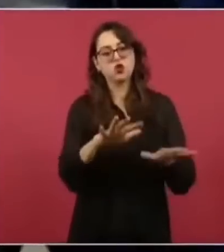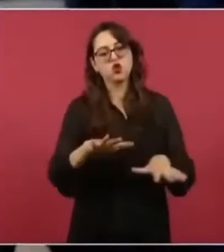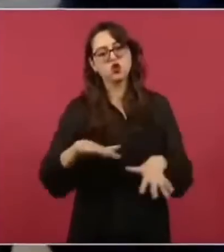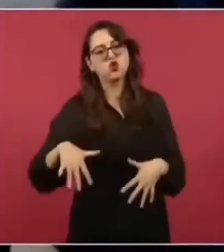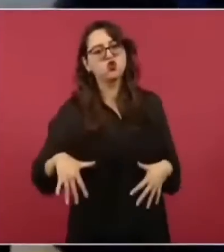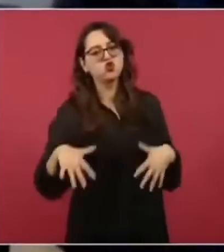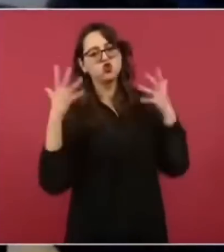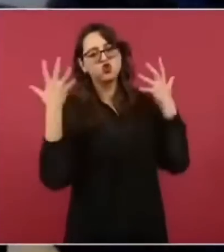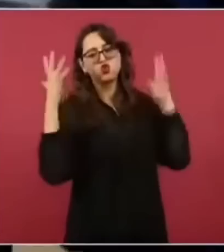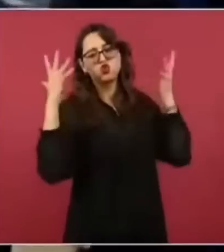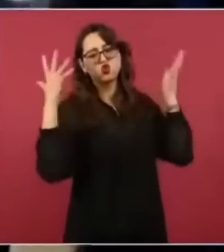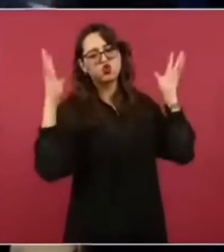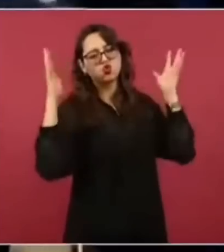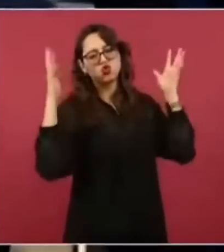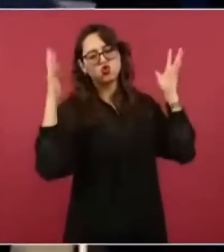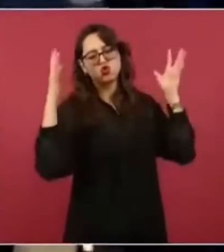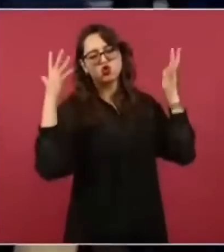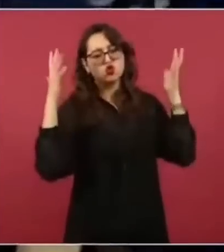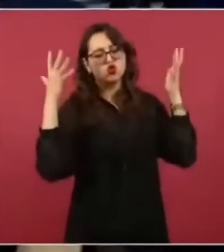cronista